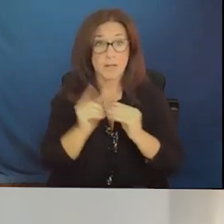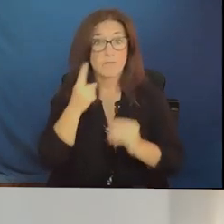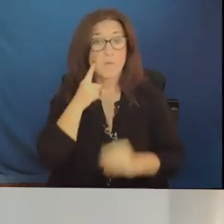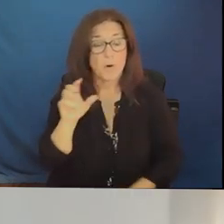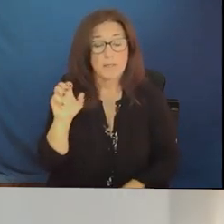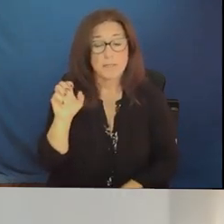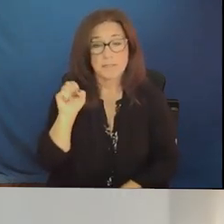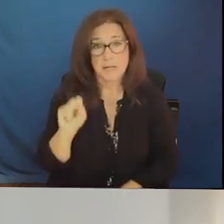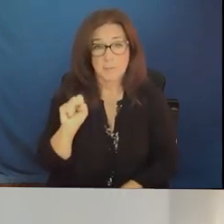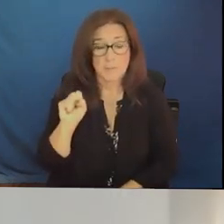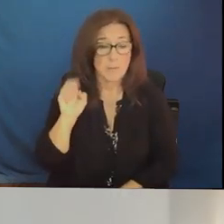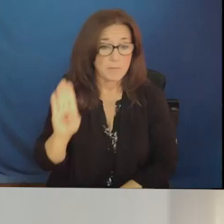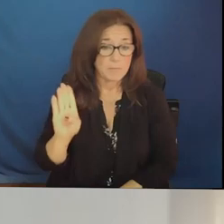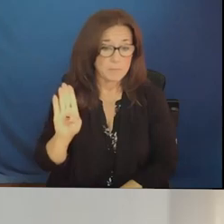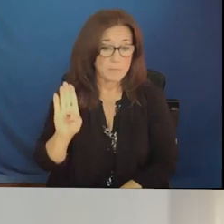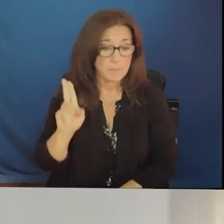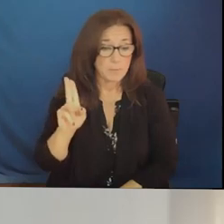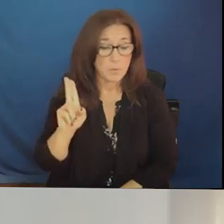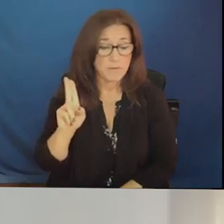interpretación por favor